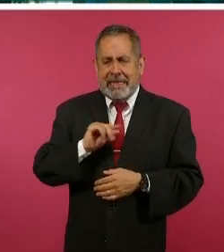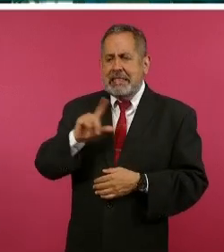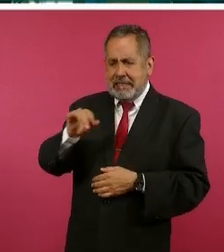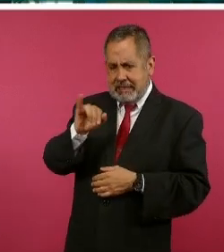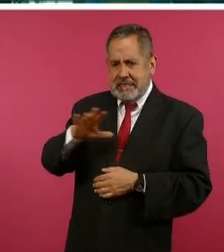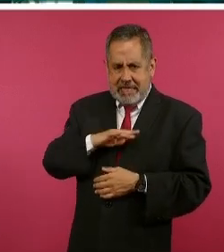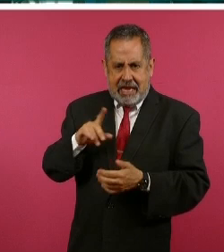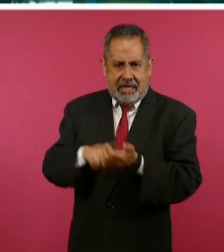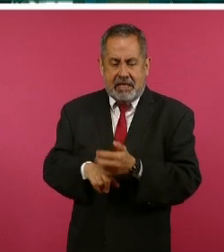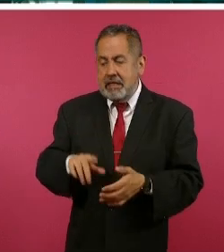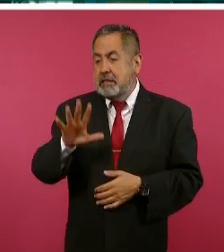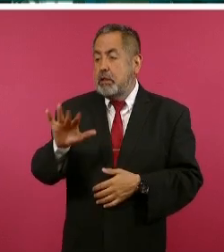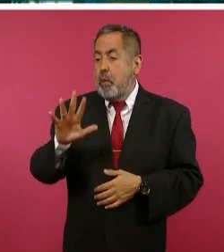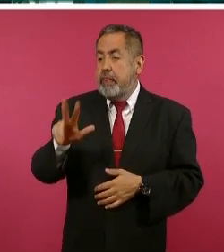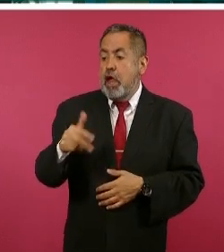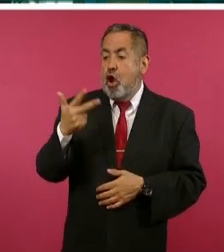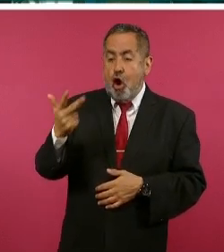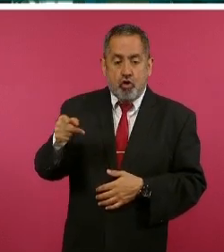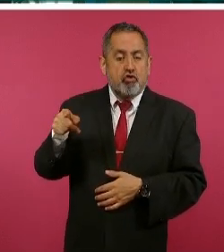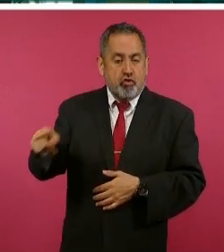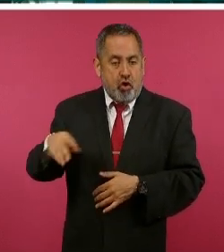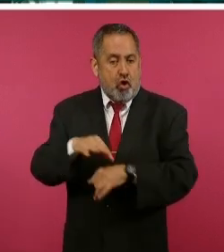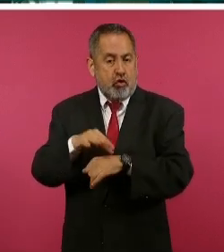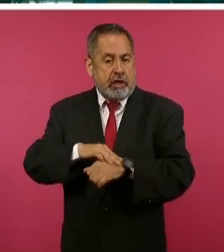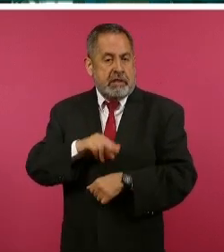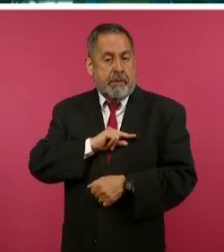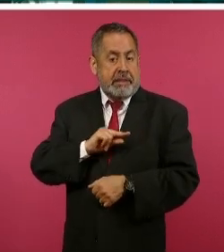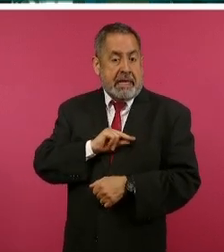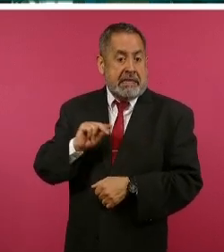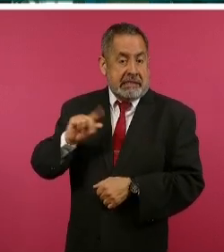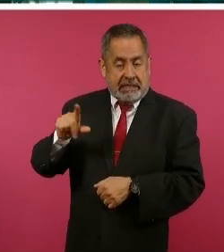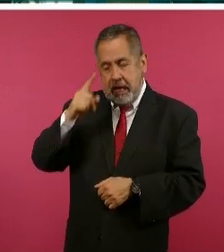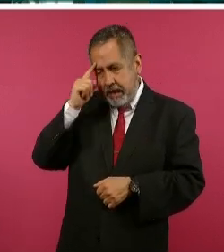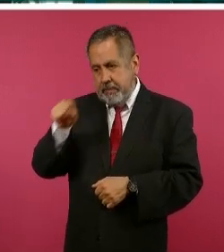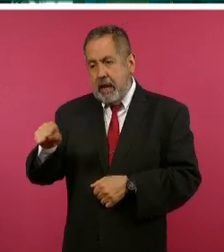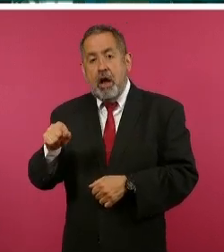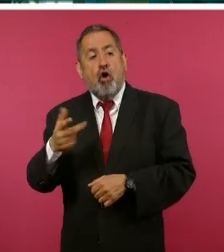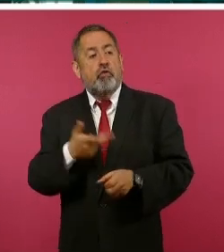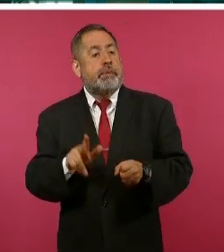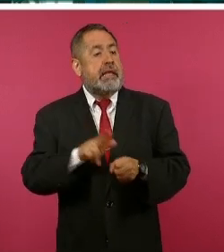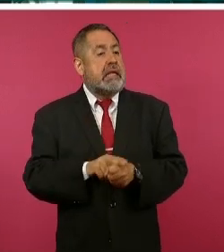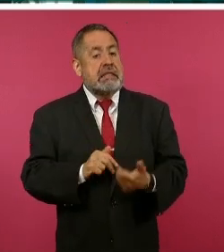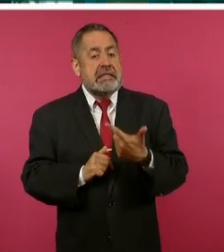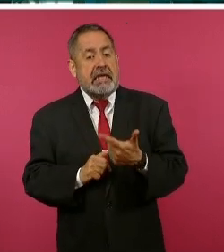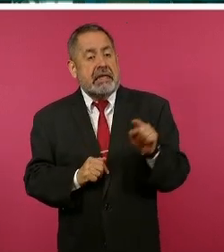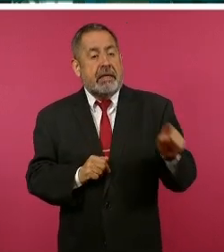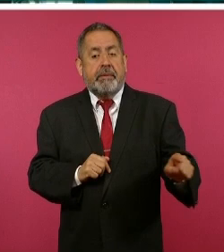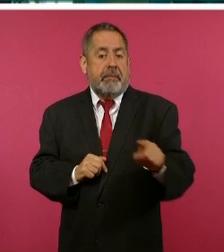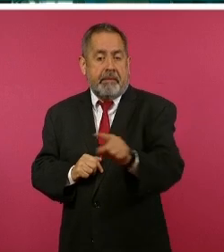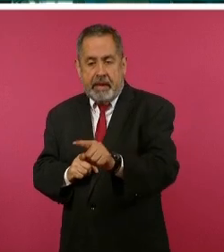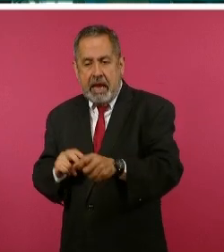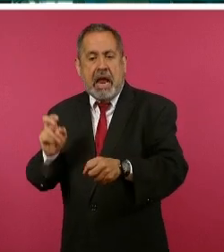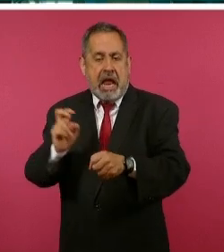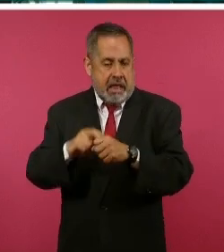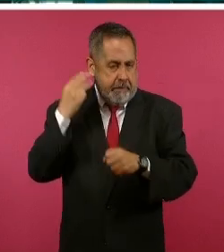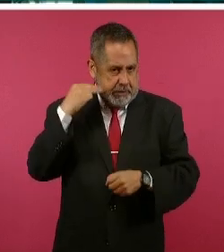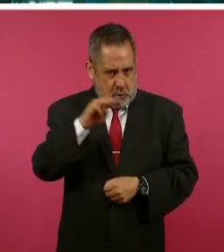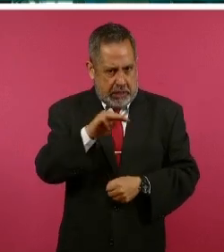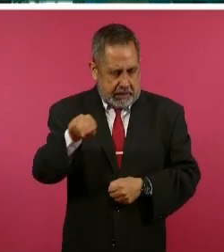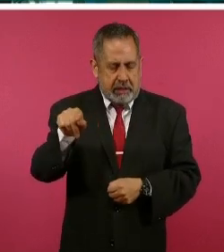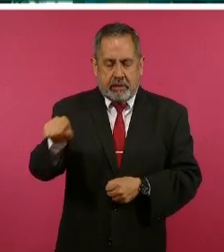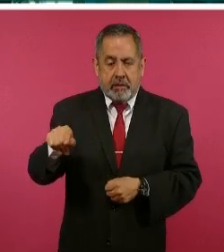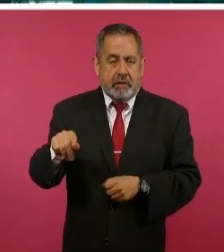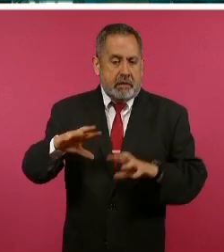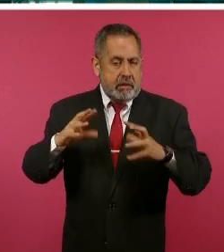son 58 médicas y médicos especialistas para 7 hospitales de Michoacán. Llevamos